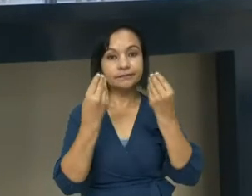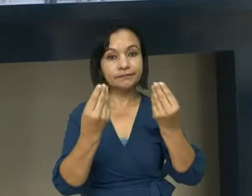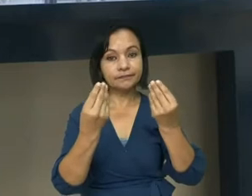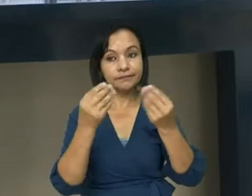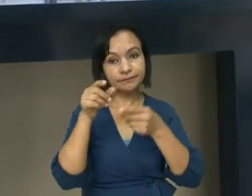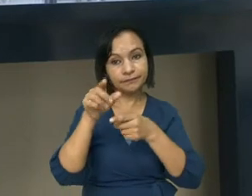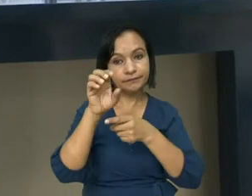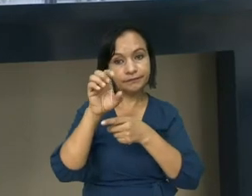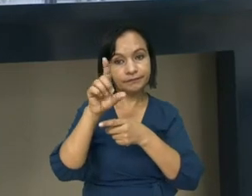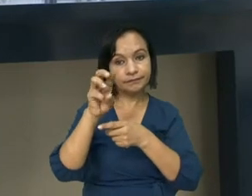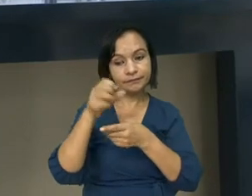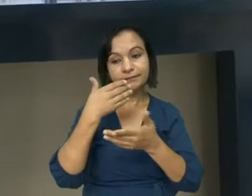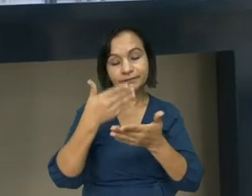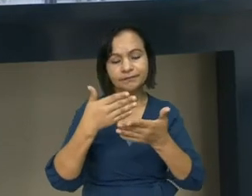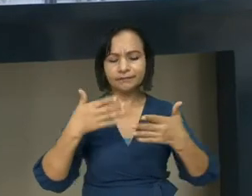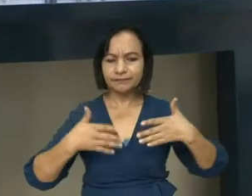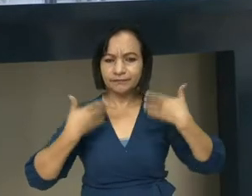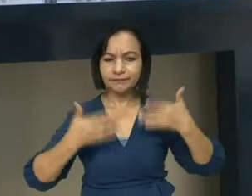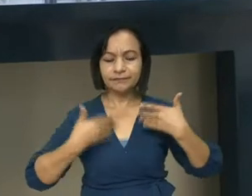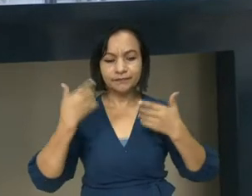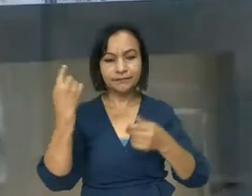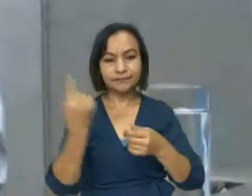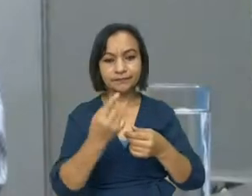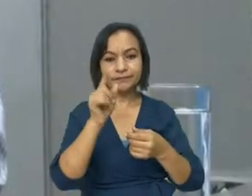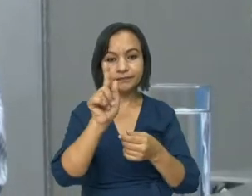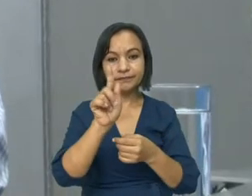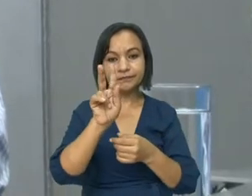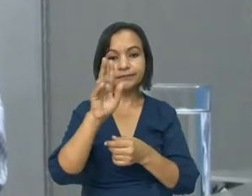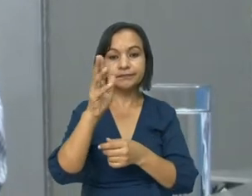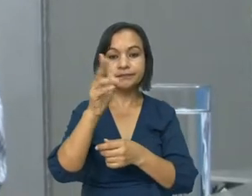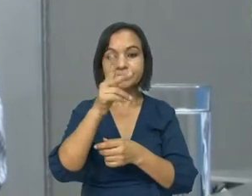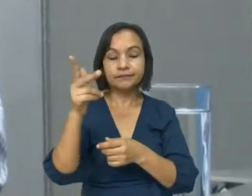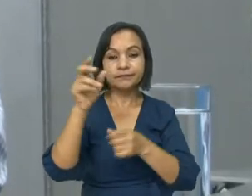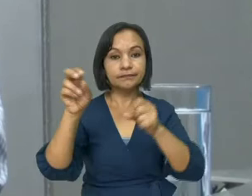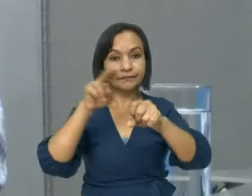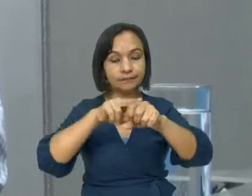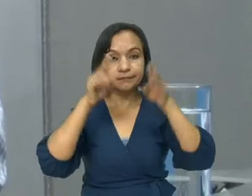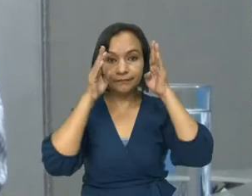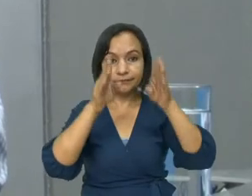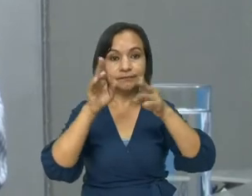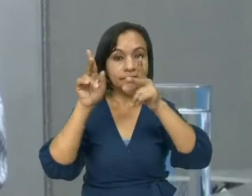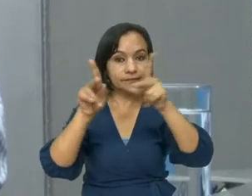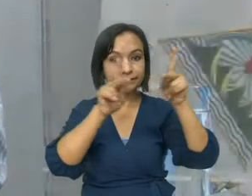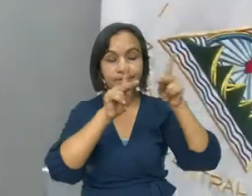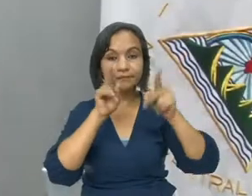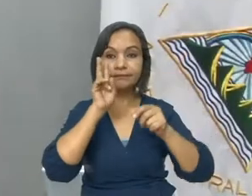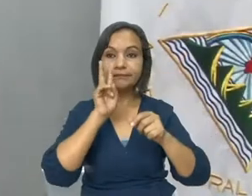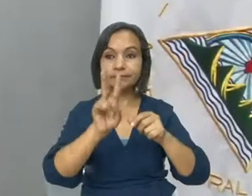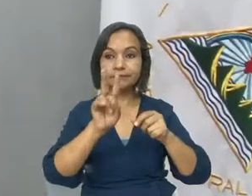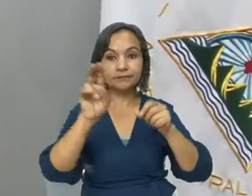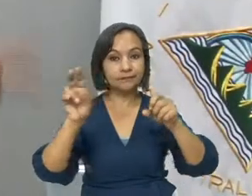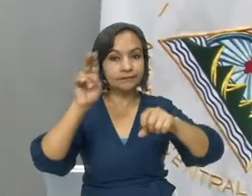Nosotros nos satisface mucho siempre estar aquí en el Canal 98 con cobertura nacional. Así es, y también